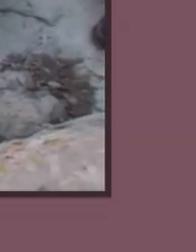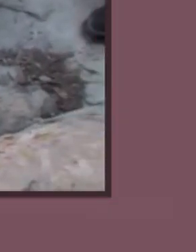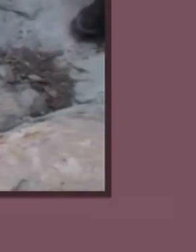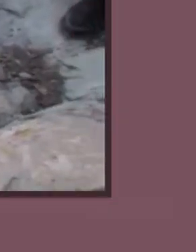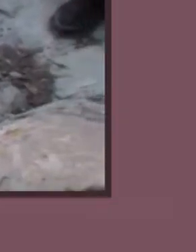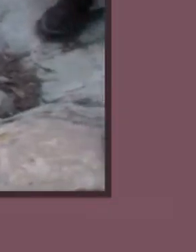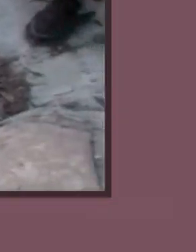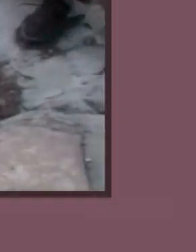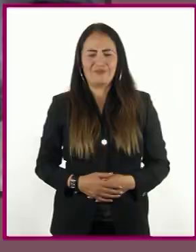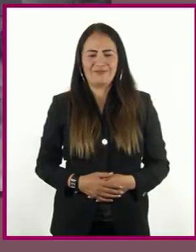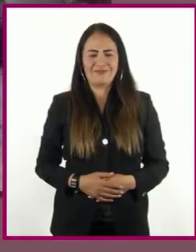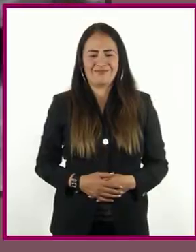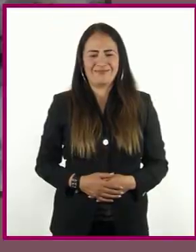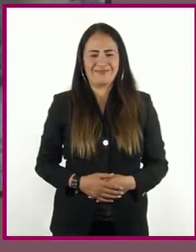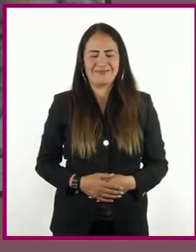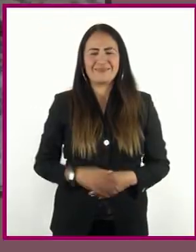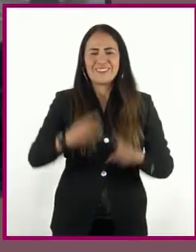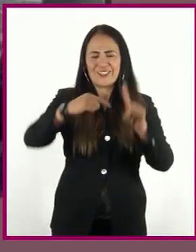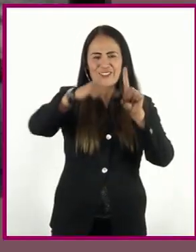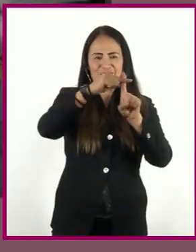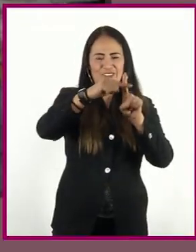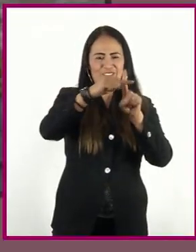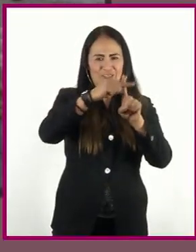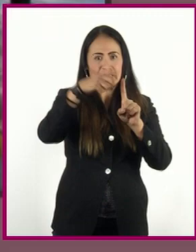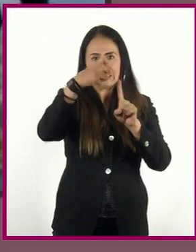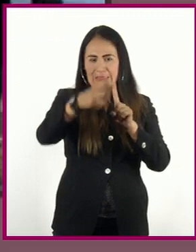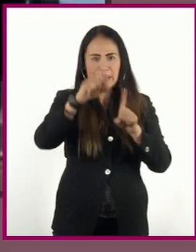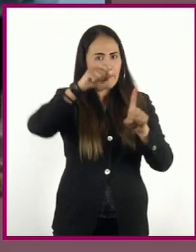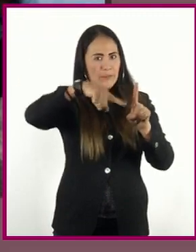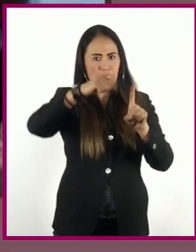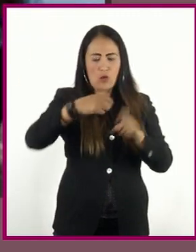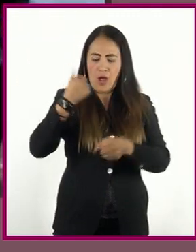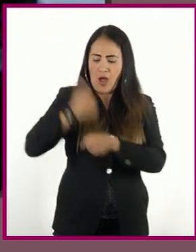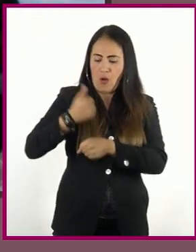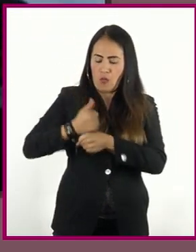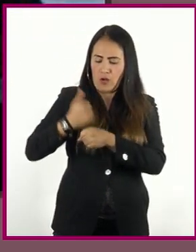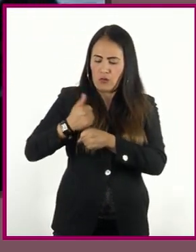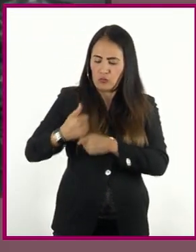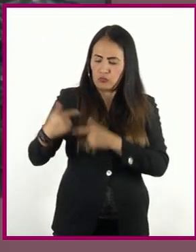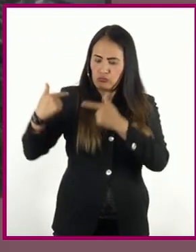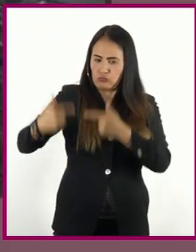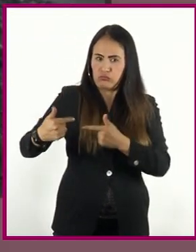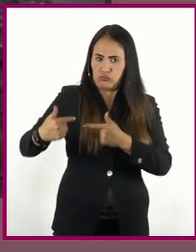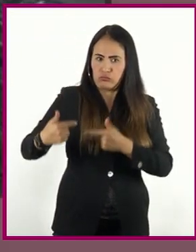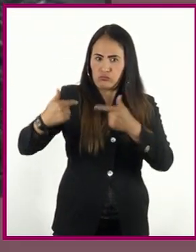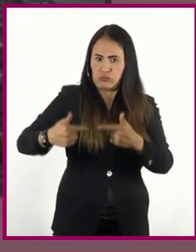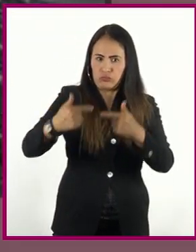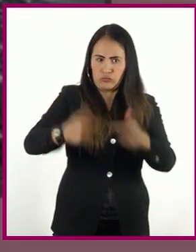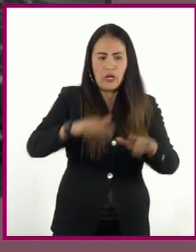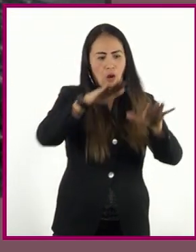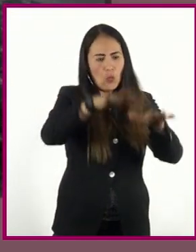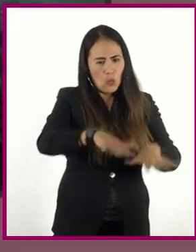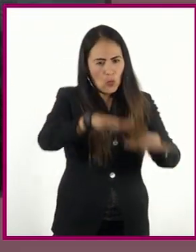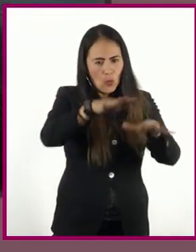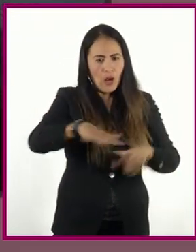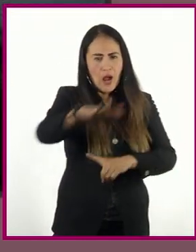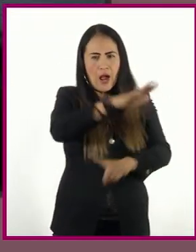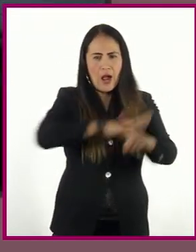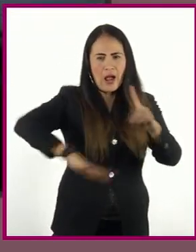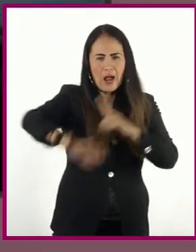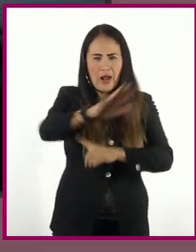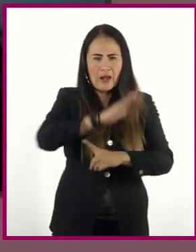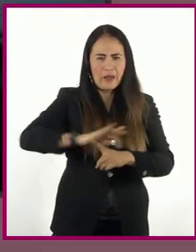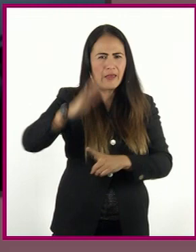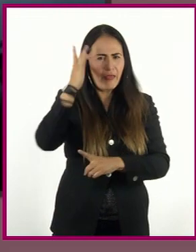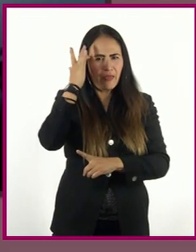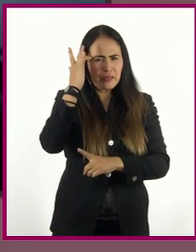Para ellos, las dos cruces son la misma, la que los abuelos de los abuelos enseñaron a adorar, guardiana de un territorio sagrado